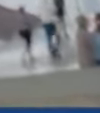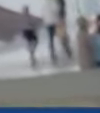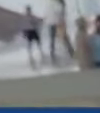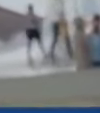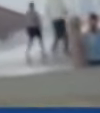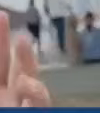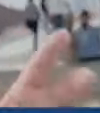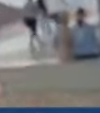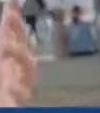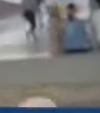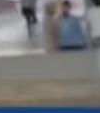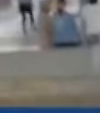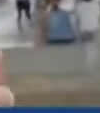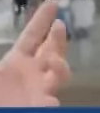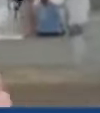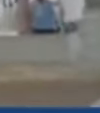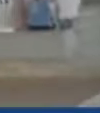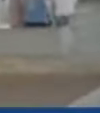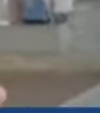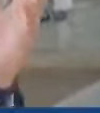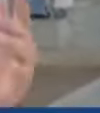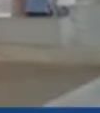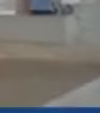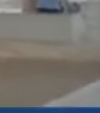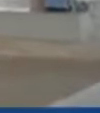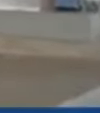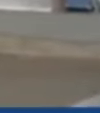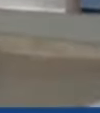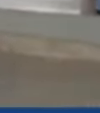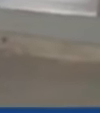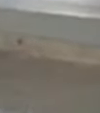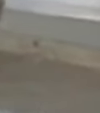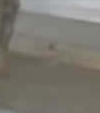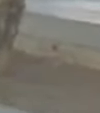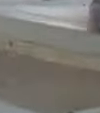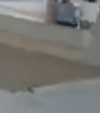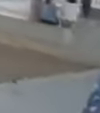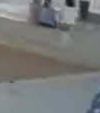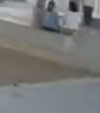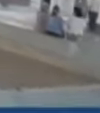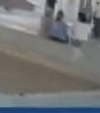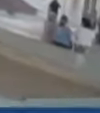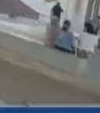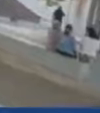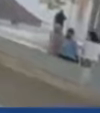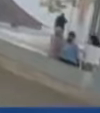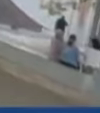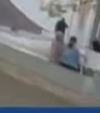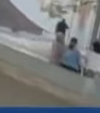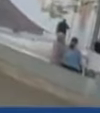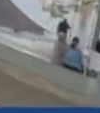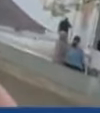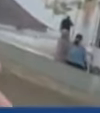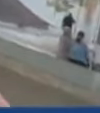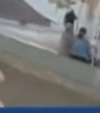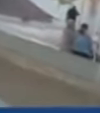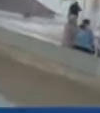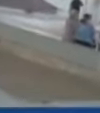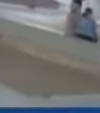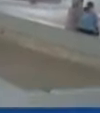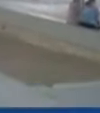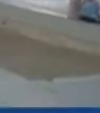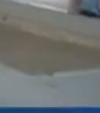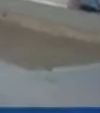que cuando uno habla de fascismo, todo el mundo piensa en el bigotico de Hitler o en la calva de Mussolini, ¿no? Todo el mundo, o en History Channel. Y resulta que